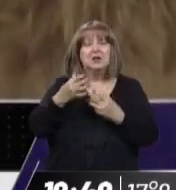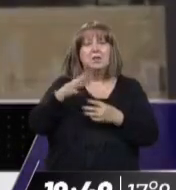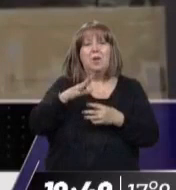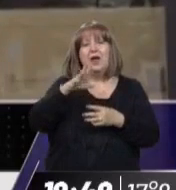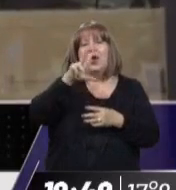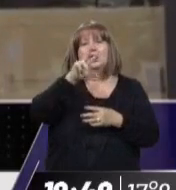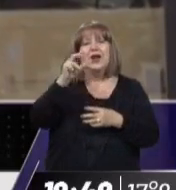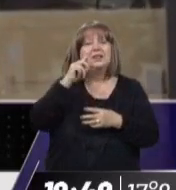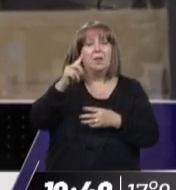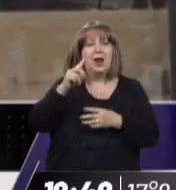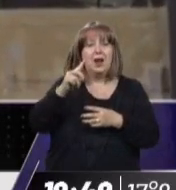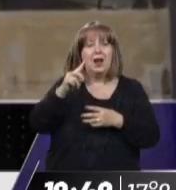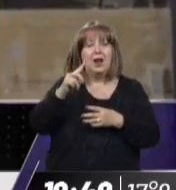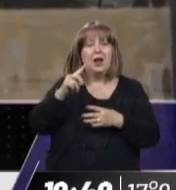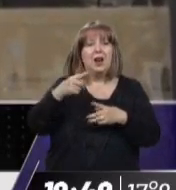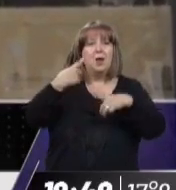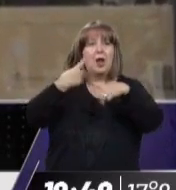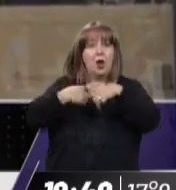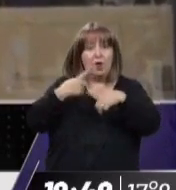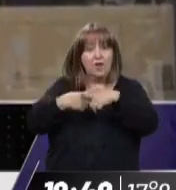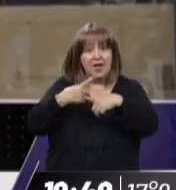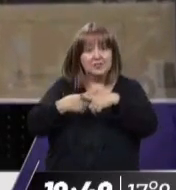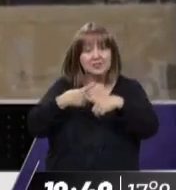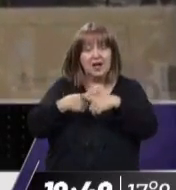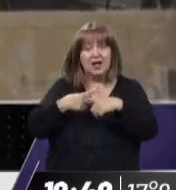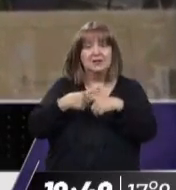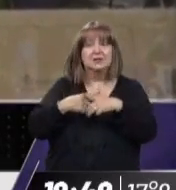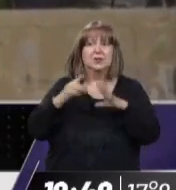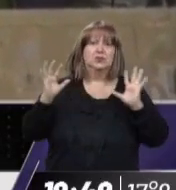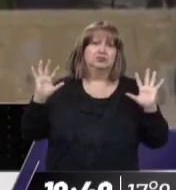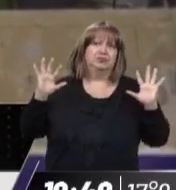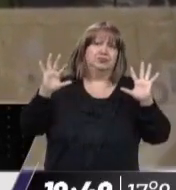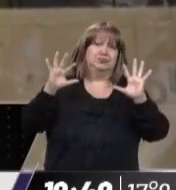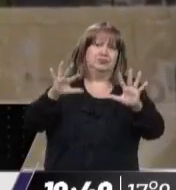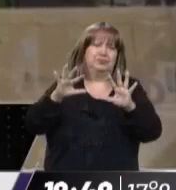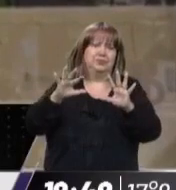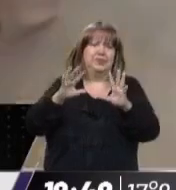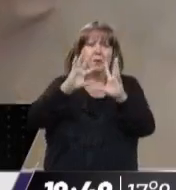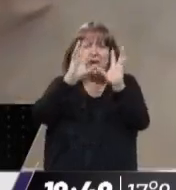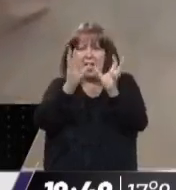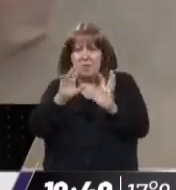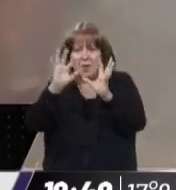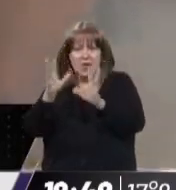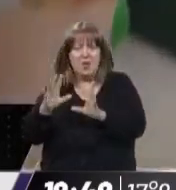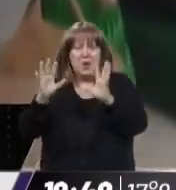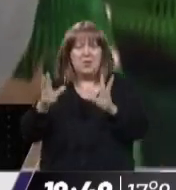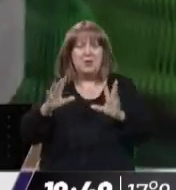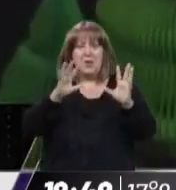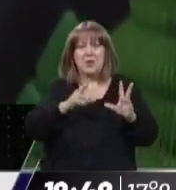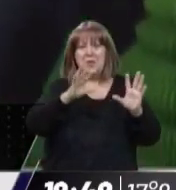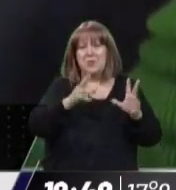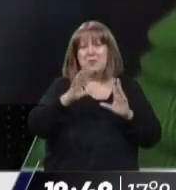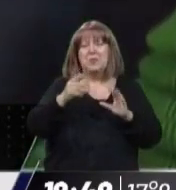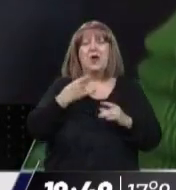30.000 yuanes, pero en la fiesta. Sobre todo en doble once, se aumenta en doble o triple. Exponen sus productos